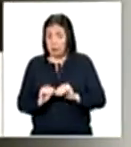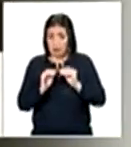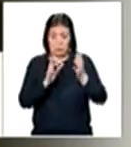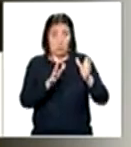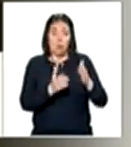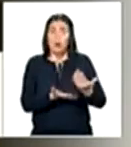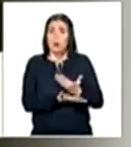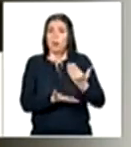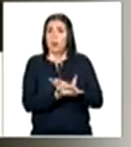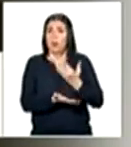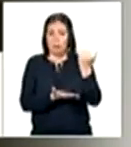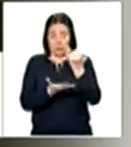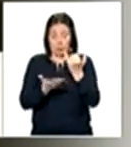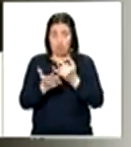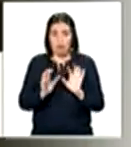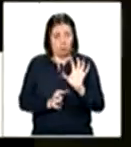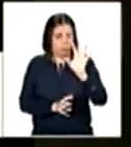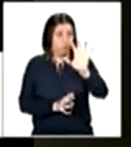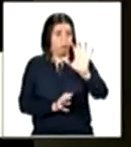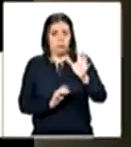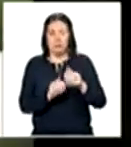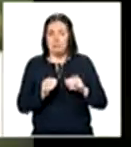de su nuevo álbum en redes sociales.